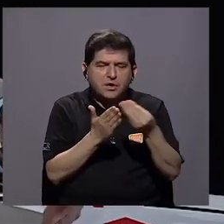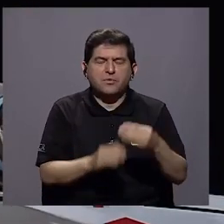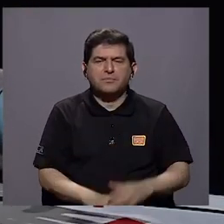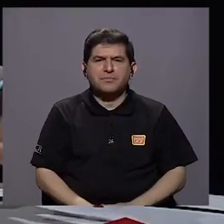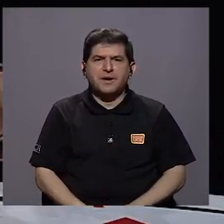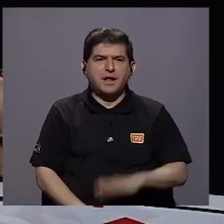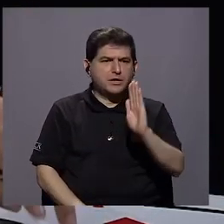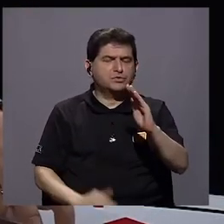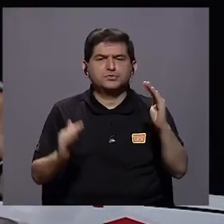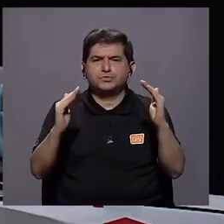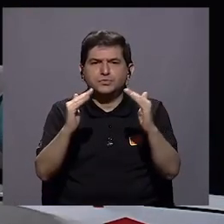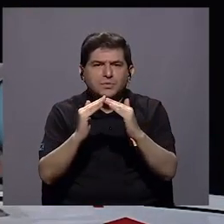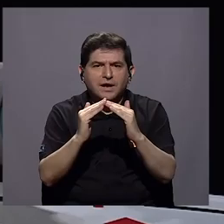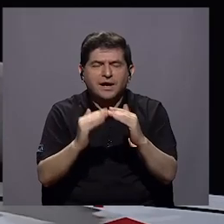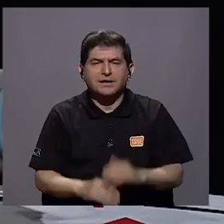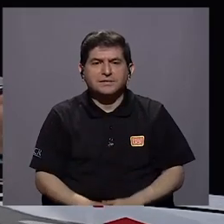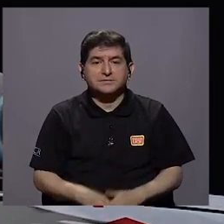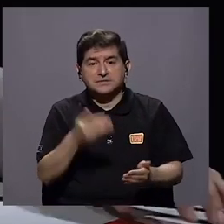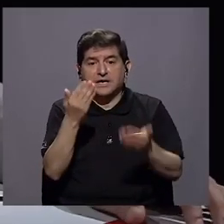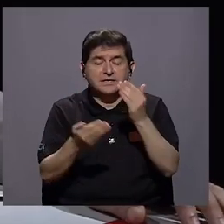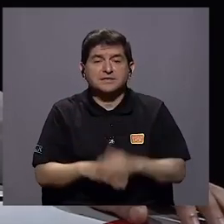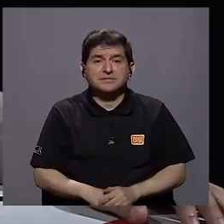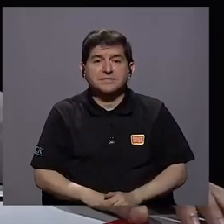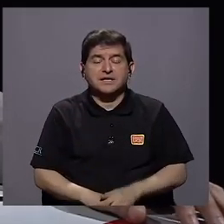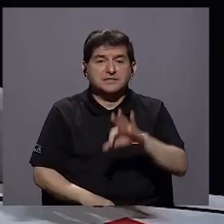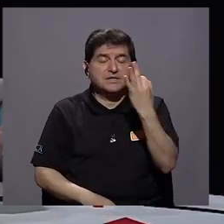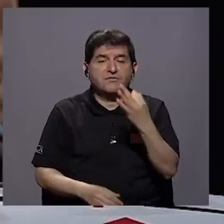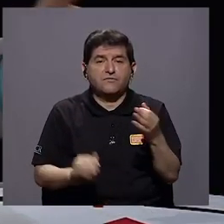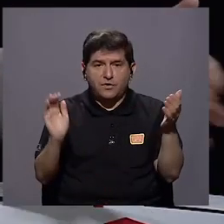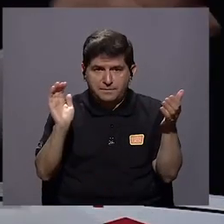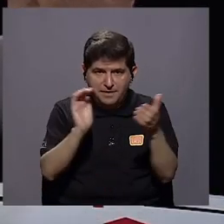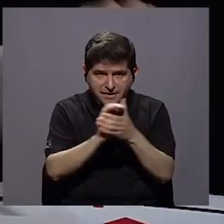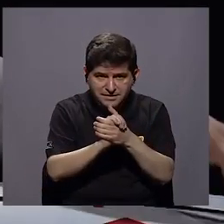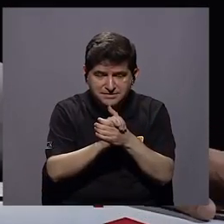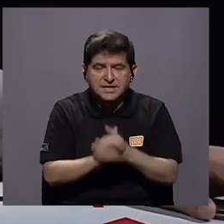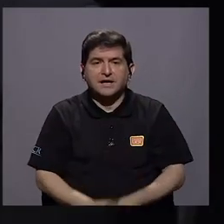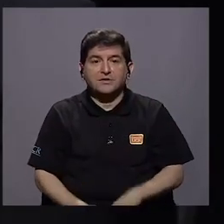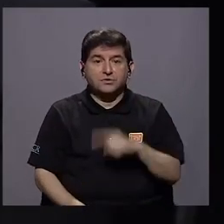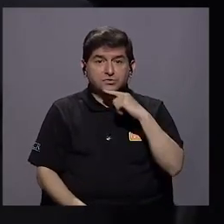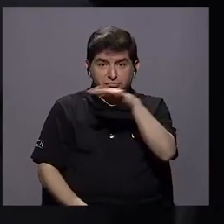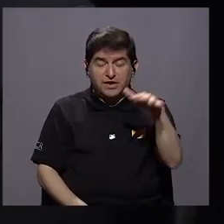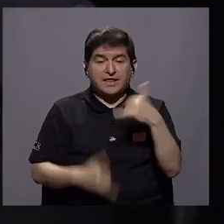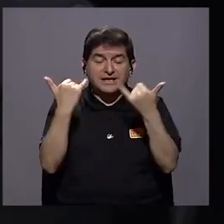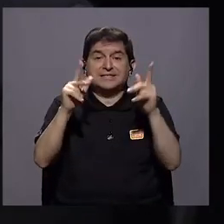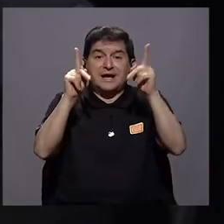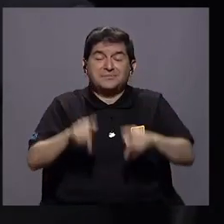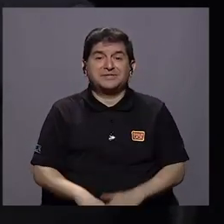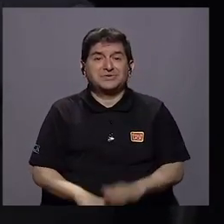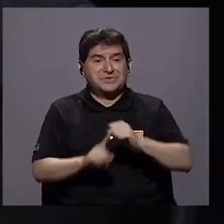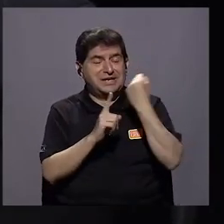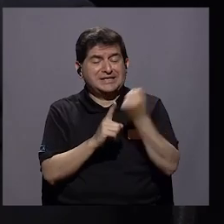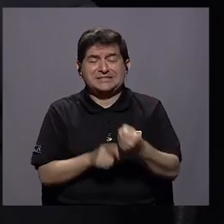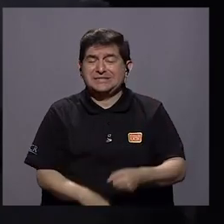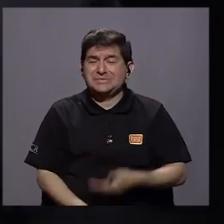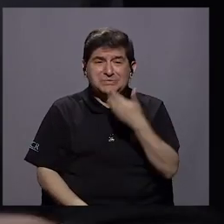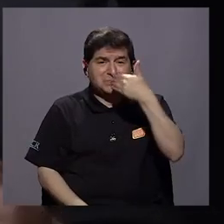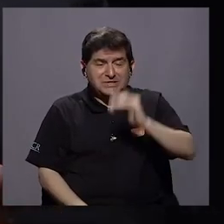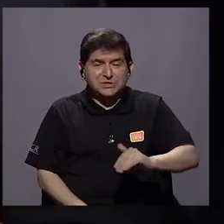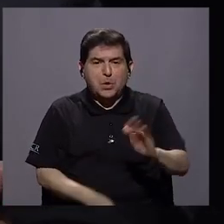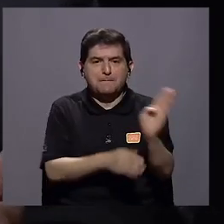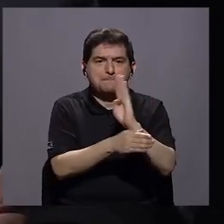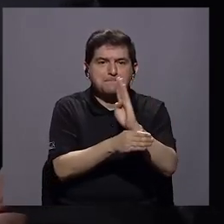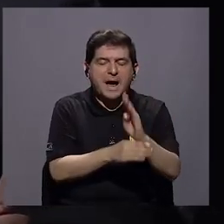su propiedad en matrimonio, ¿van a enfrentarse a esa misma realidad? Ya esa gente está destruida porque se dio mucho